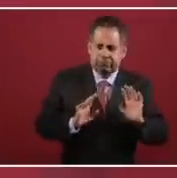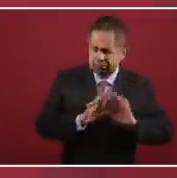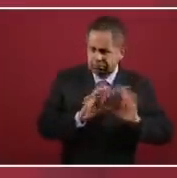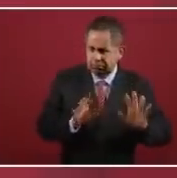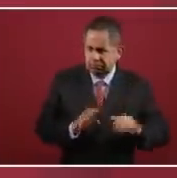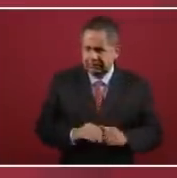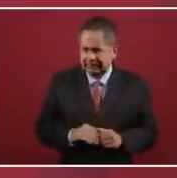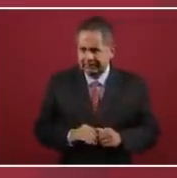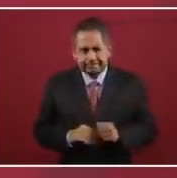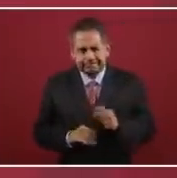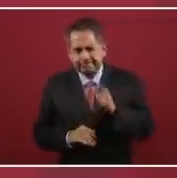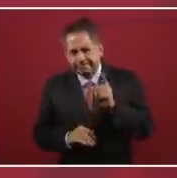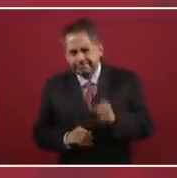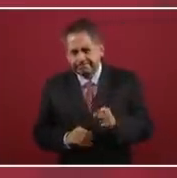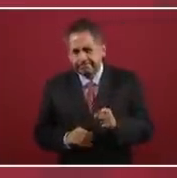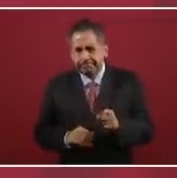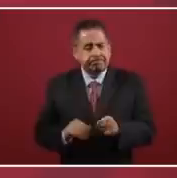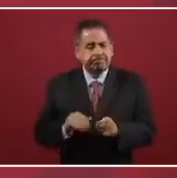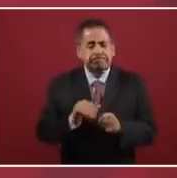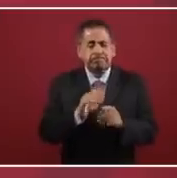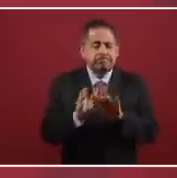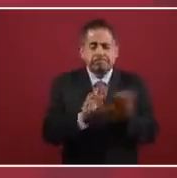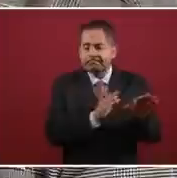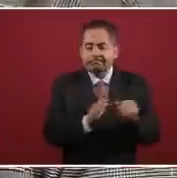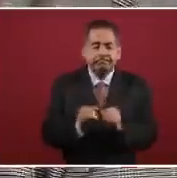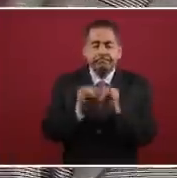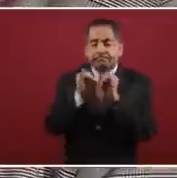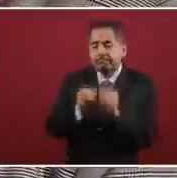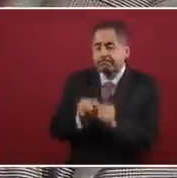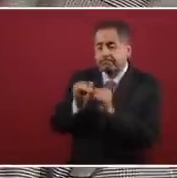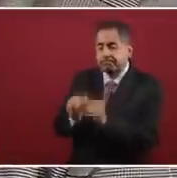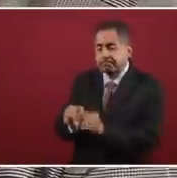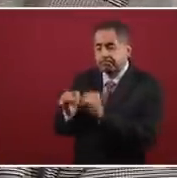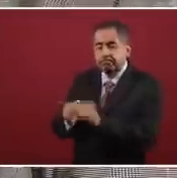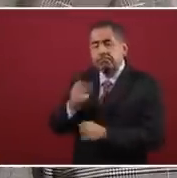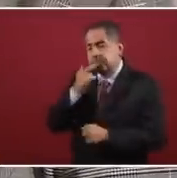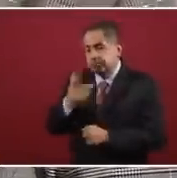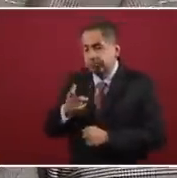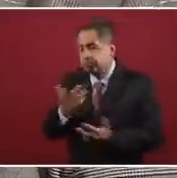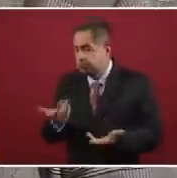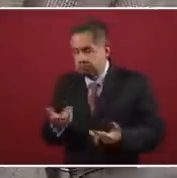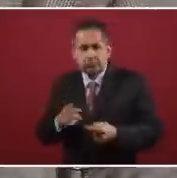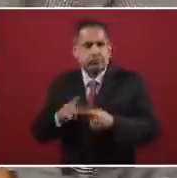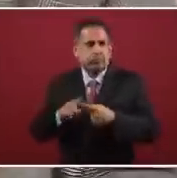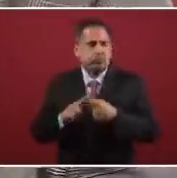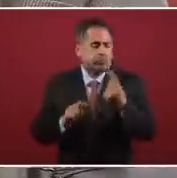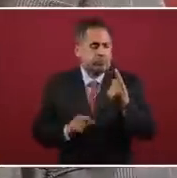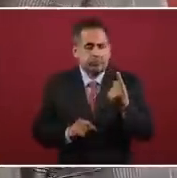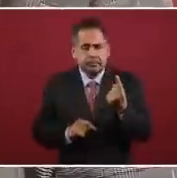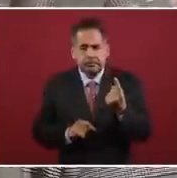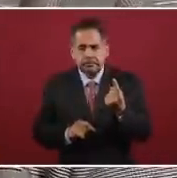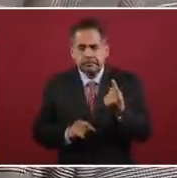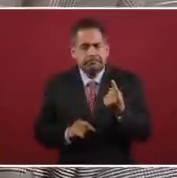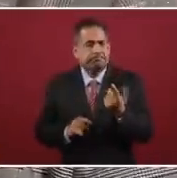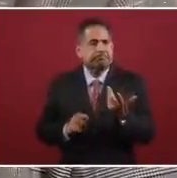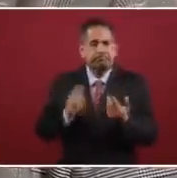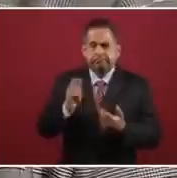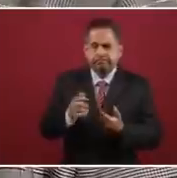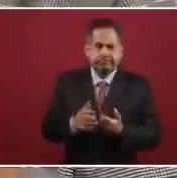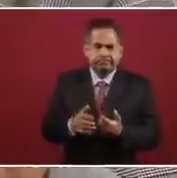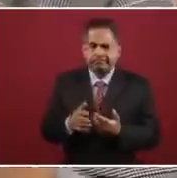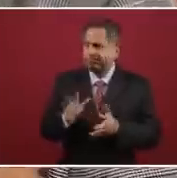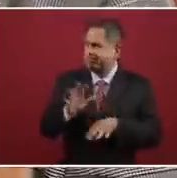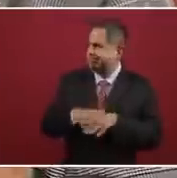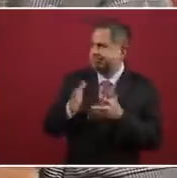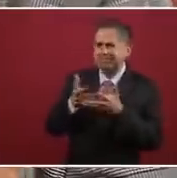En este caso son individuales por varias razones. Uno, por el despliegue enorme,